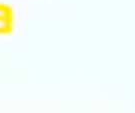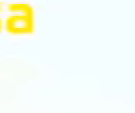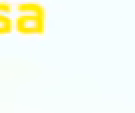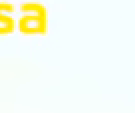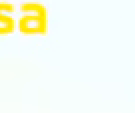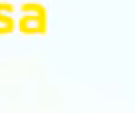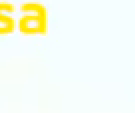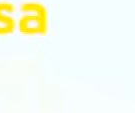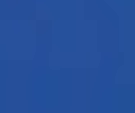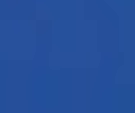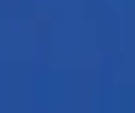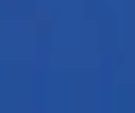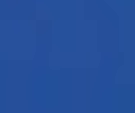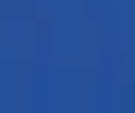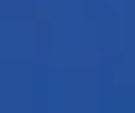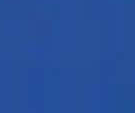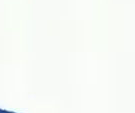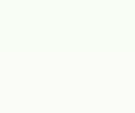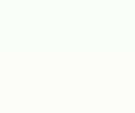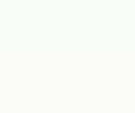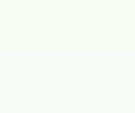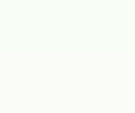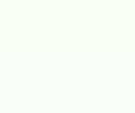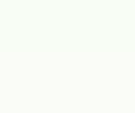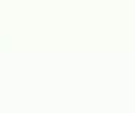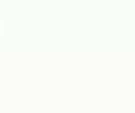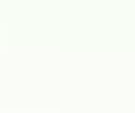Aprendo en casa.